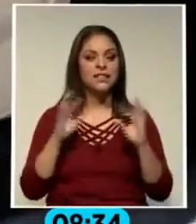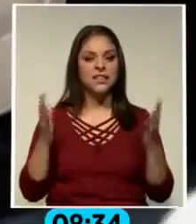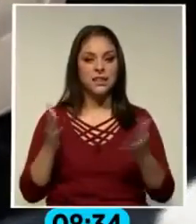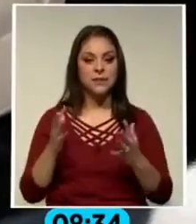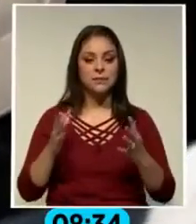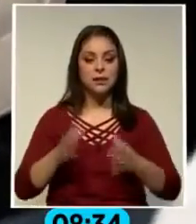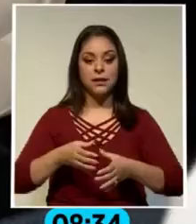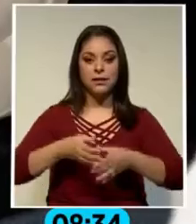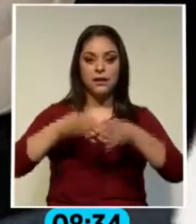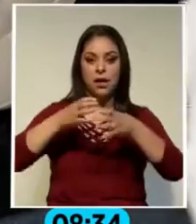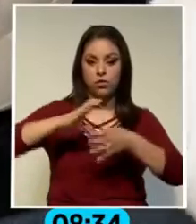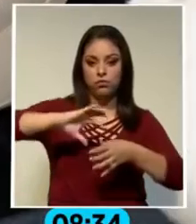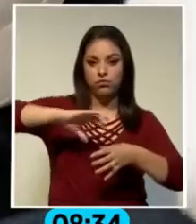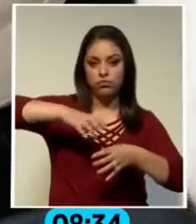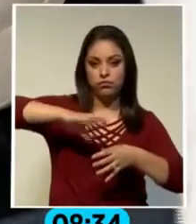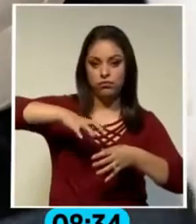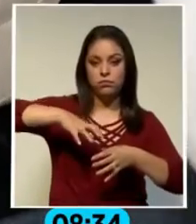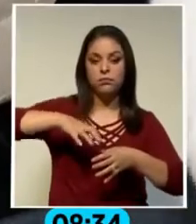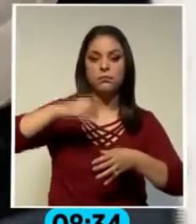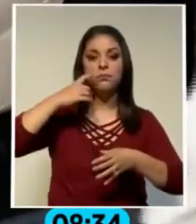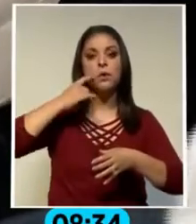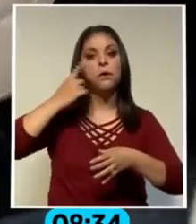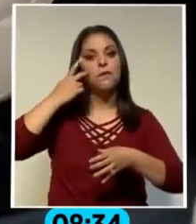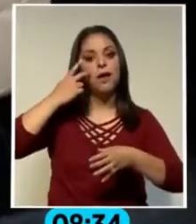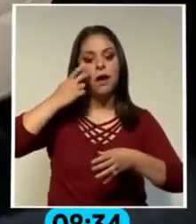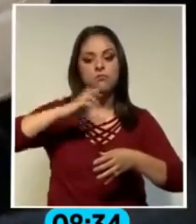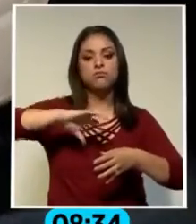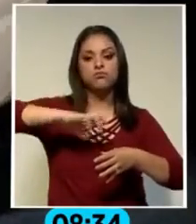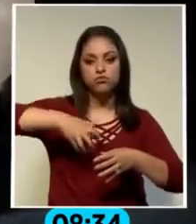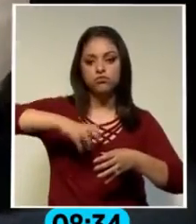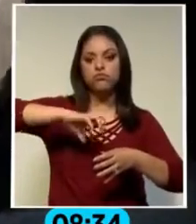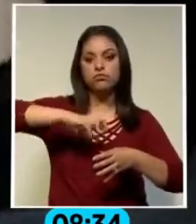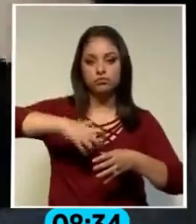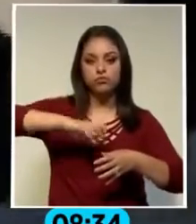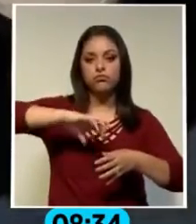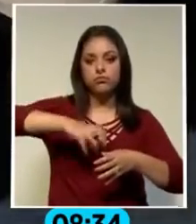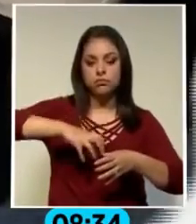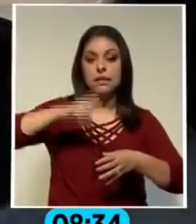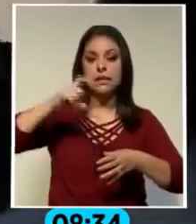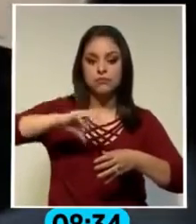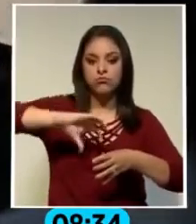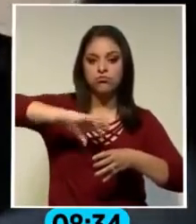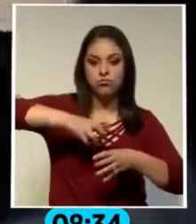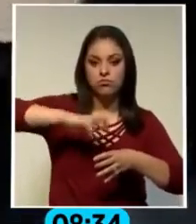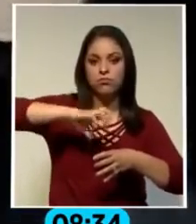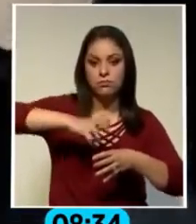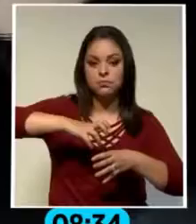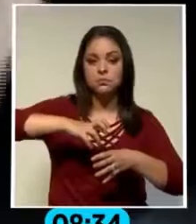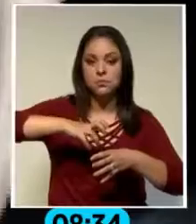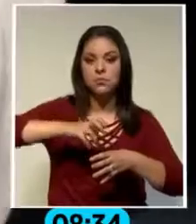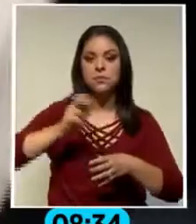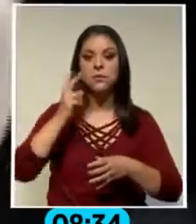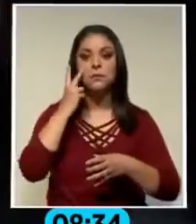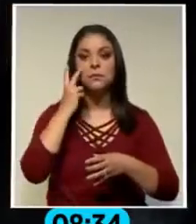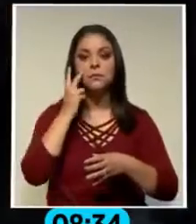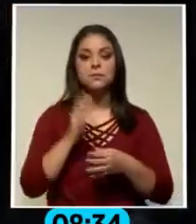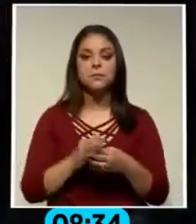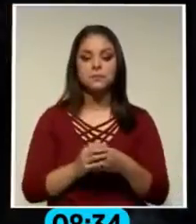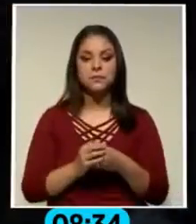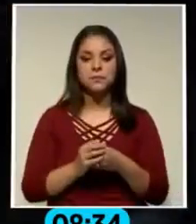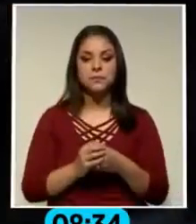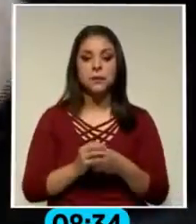los tarritos. Pero esto se llama atornillar o desenroscar. Ajá. Acá. Ok, ahí también vamos a practicar, lo puedes hacer.